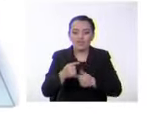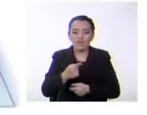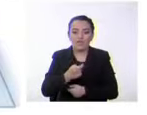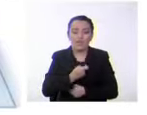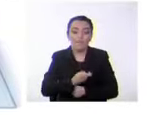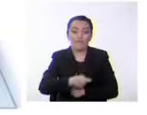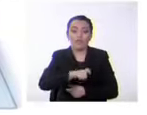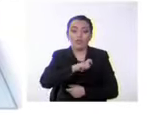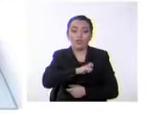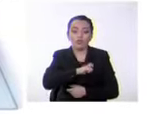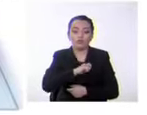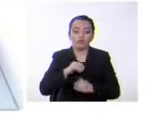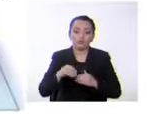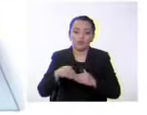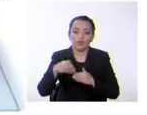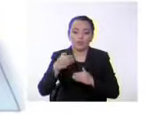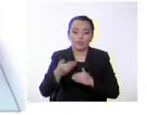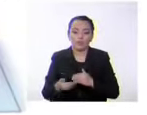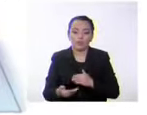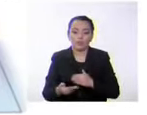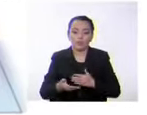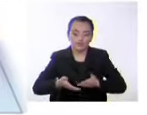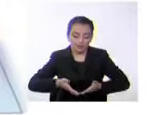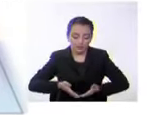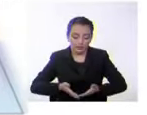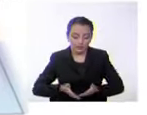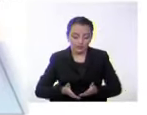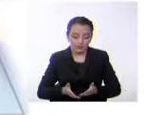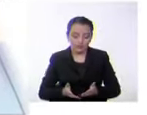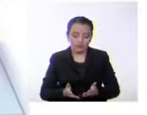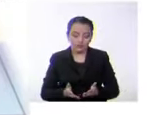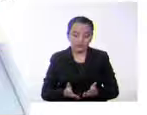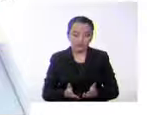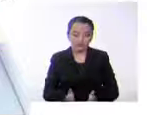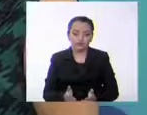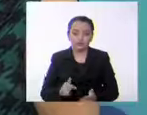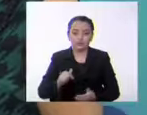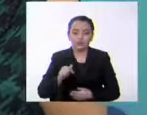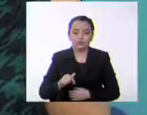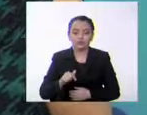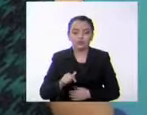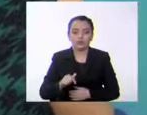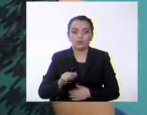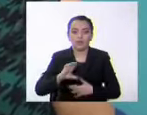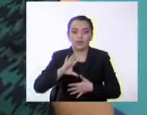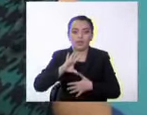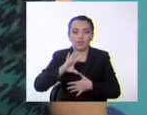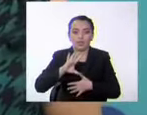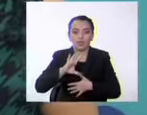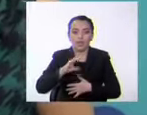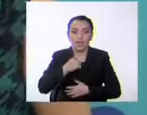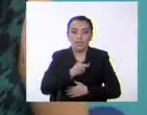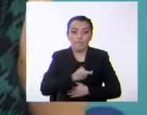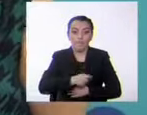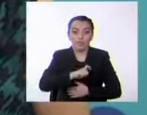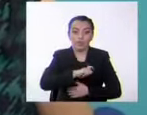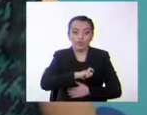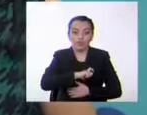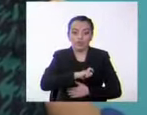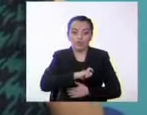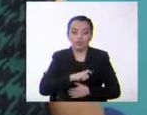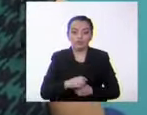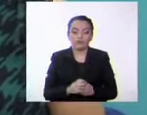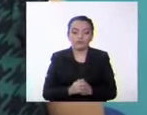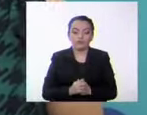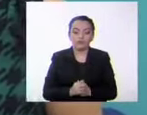los criollos, es decir, los españoles nacidos en América. Luego de eso tenemos, en ese